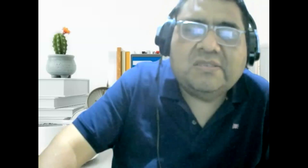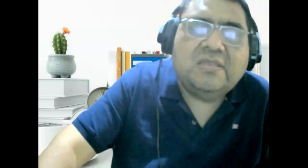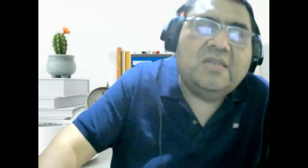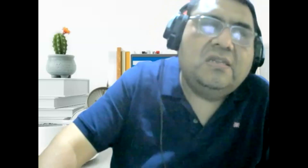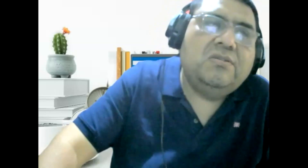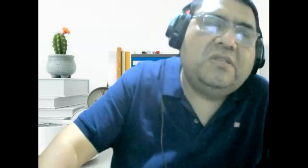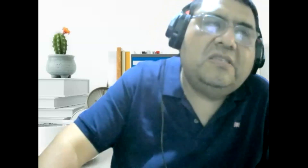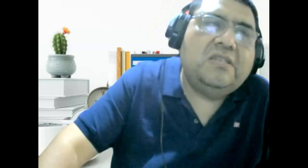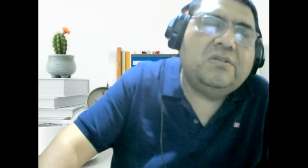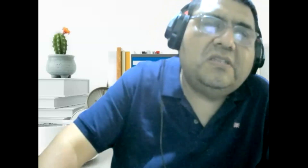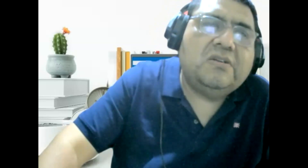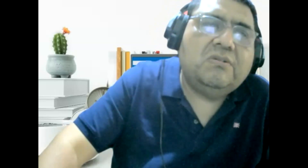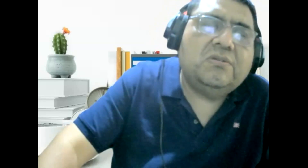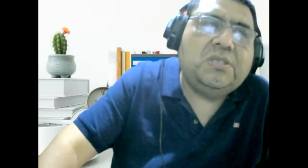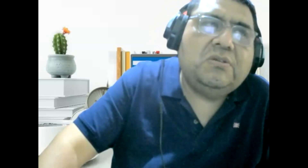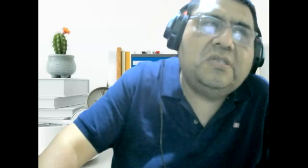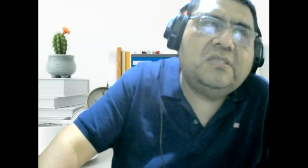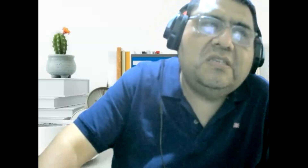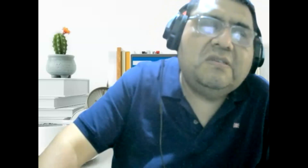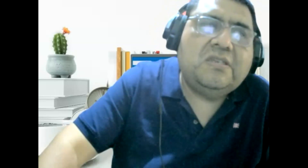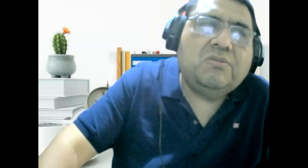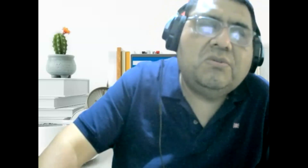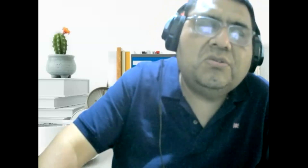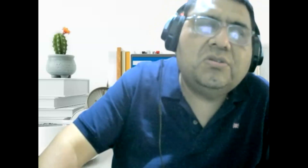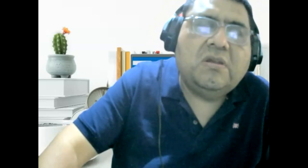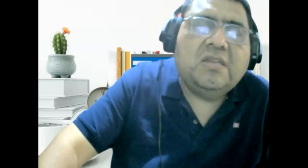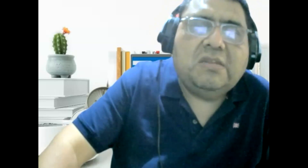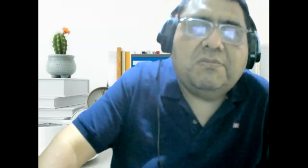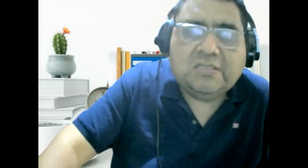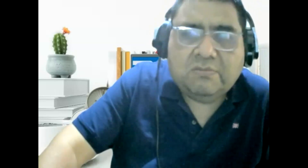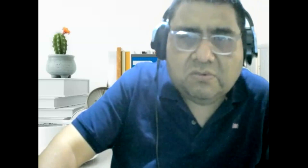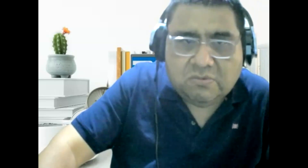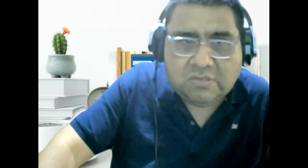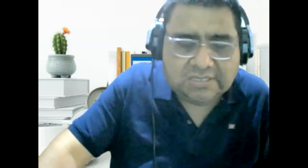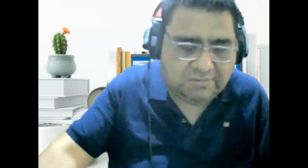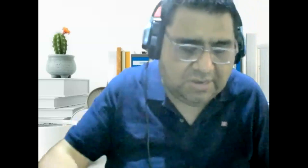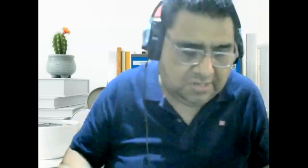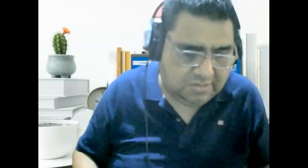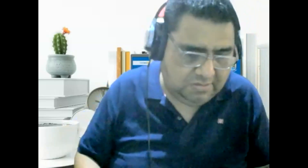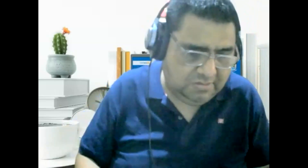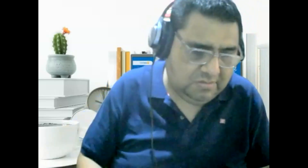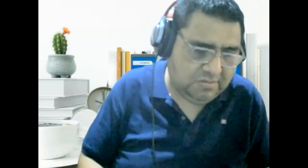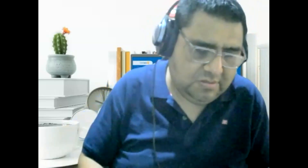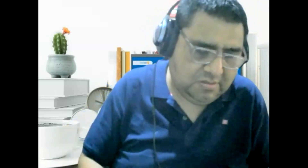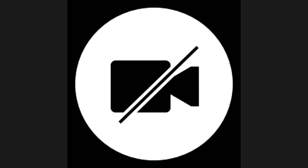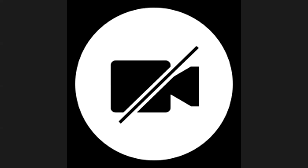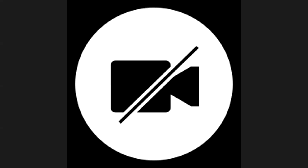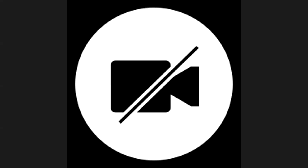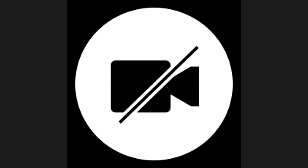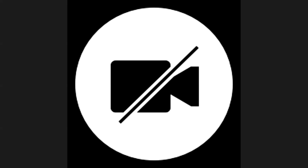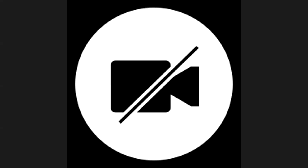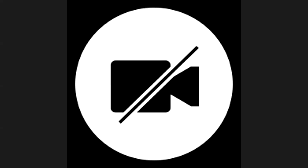eso es más. De ustedes 180 horas, debe ser un curso de máximo 1 semana.